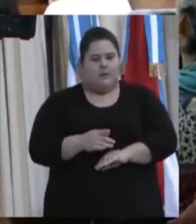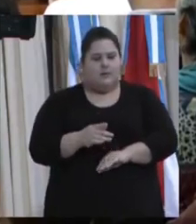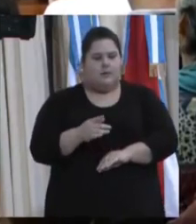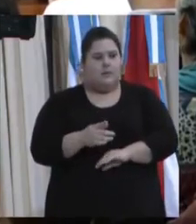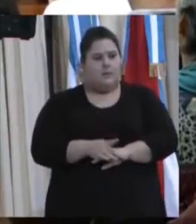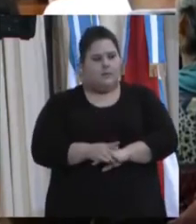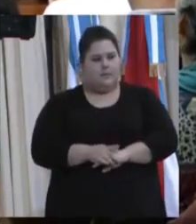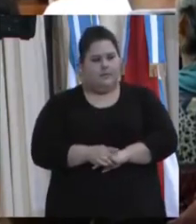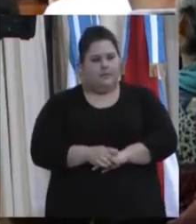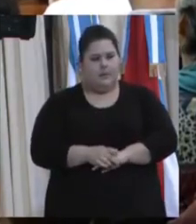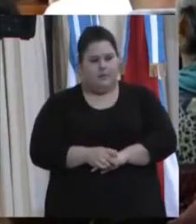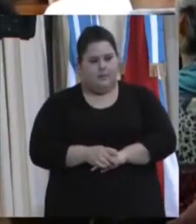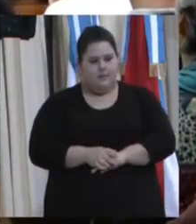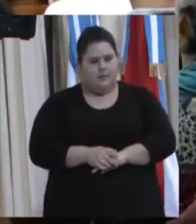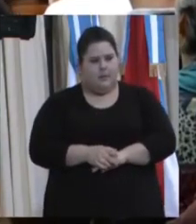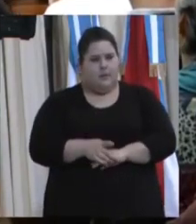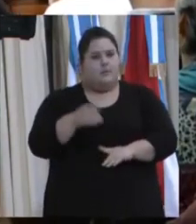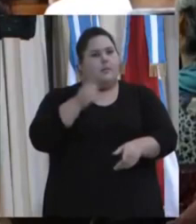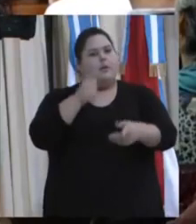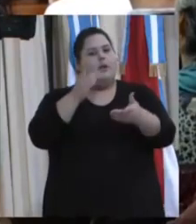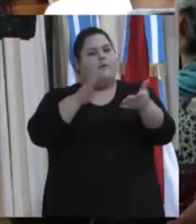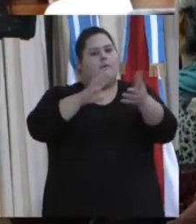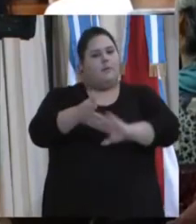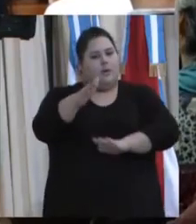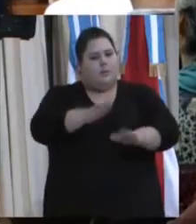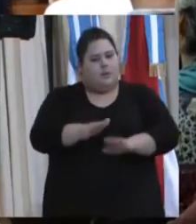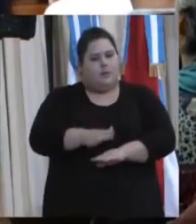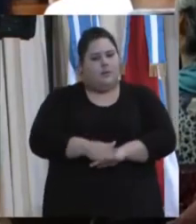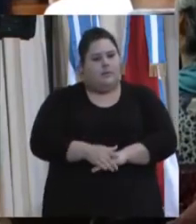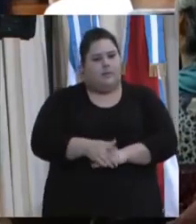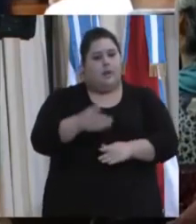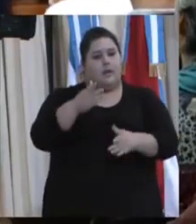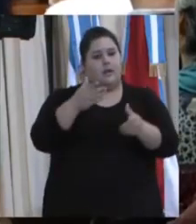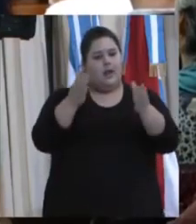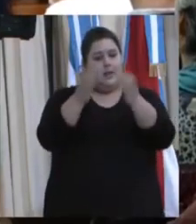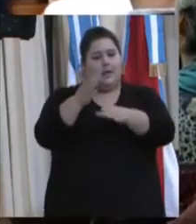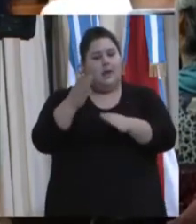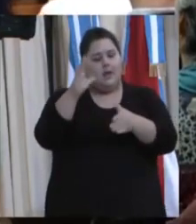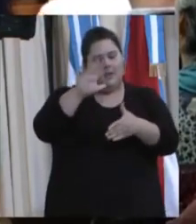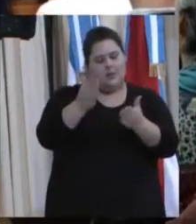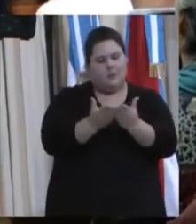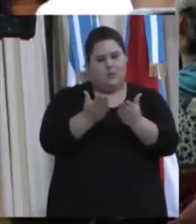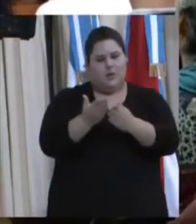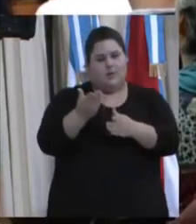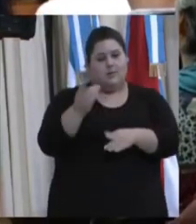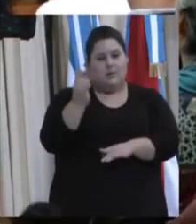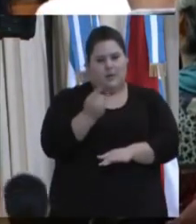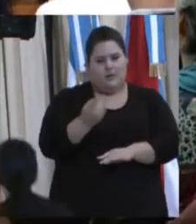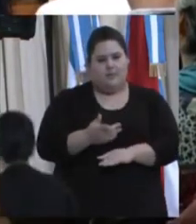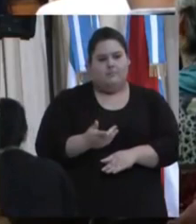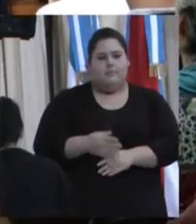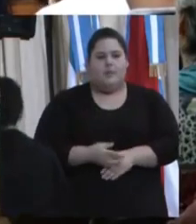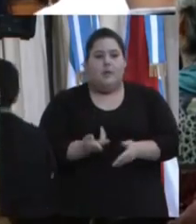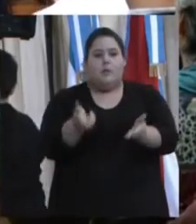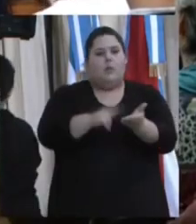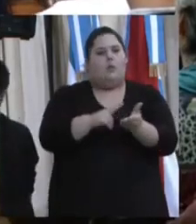con la burocratización o con el funcionamiento de la Liga de Estudiantes Americanos y vuelve a ingresar